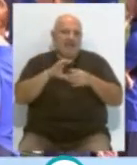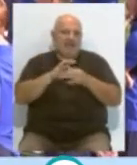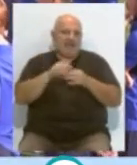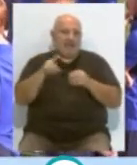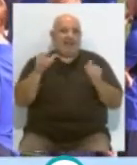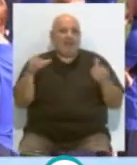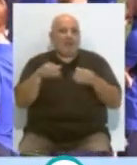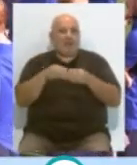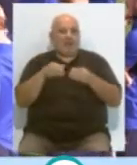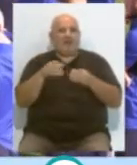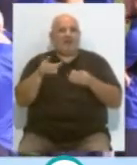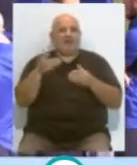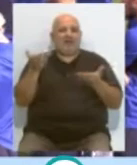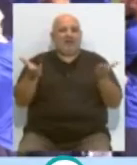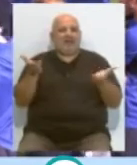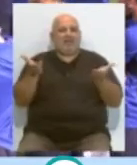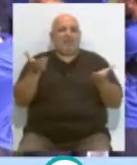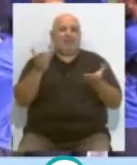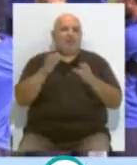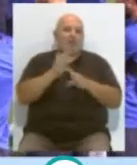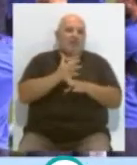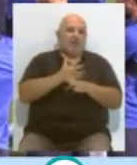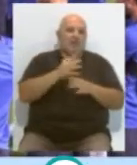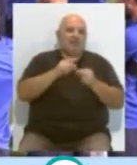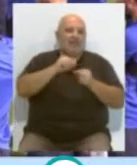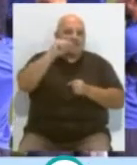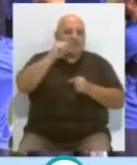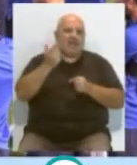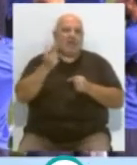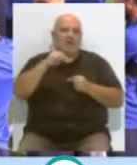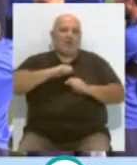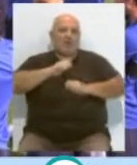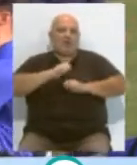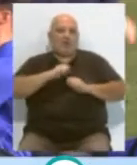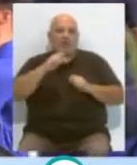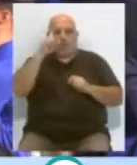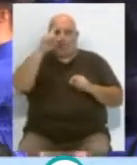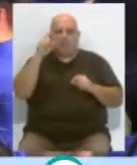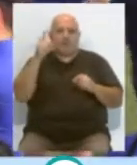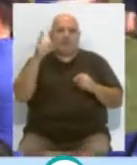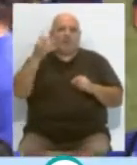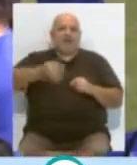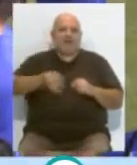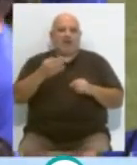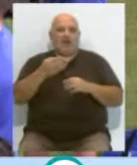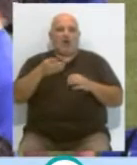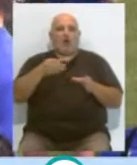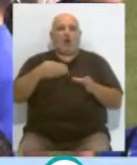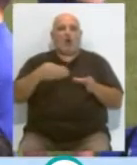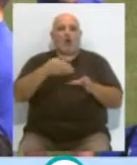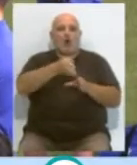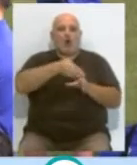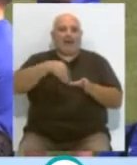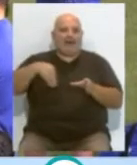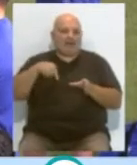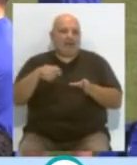en equipos que está tan equilibrado, pues un jugador que tenga cierta talla, que te pueda dar un cabezazo en una falta, en un córner, cualquier mínimo detalle